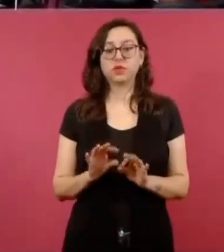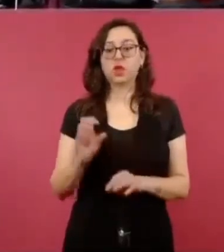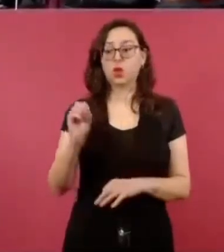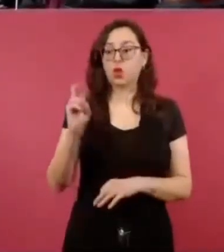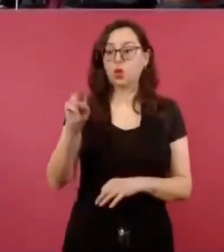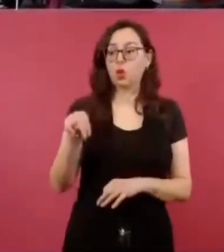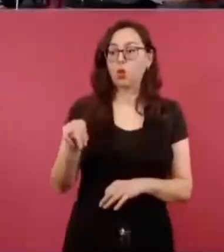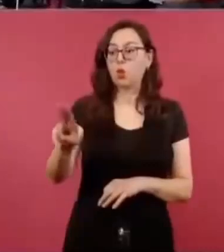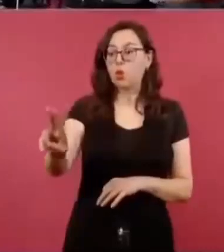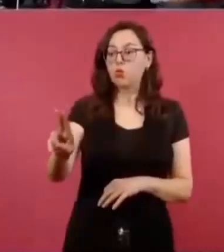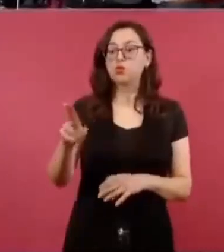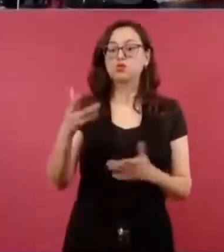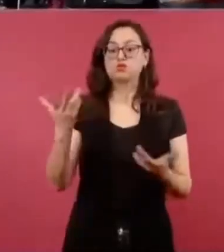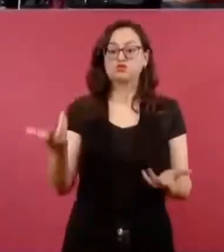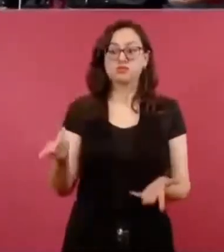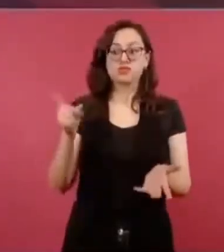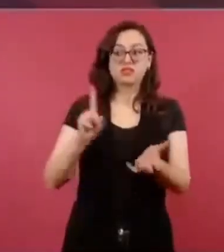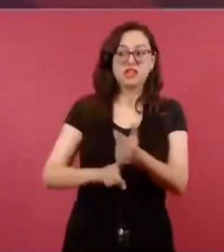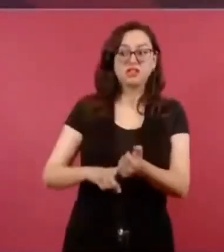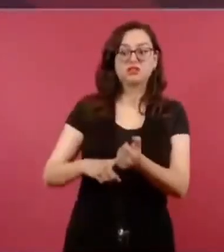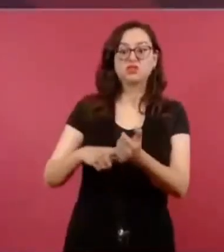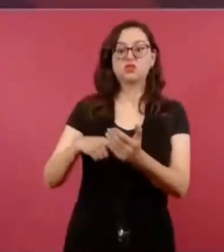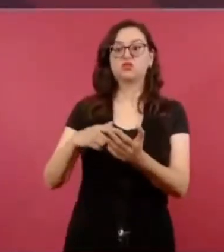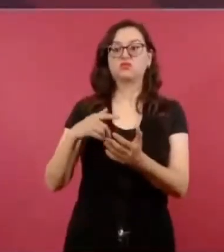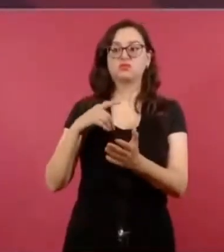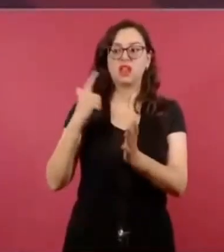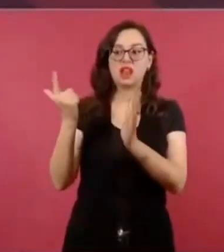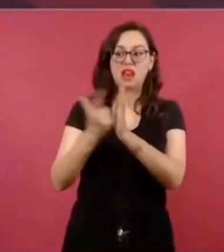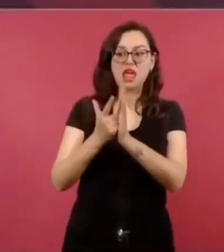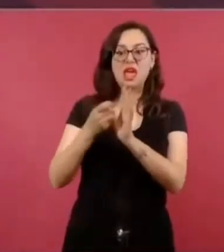estas organizaciones, sobre todo a la ONU.